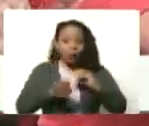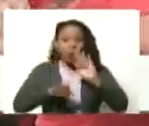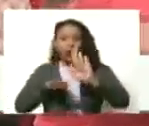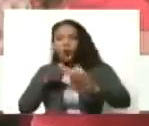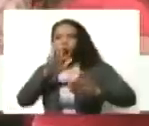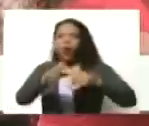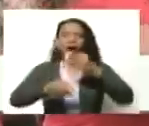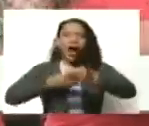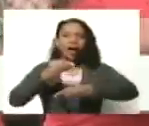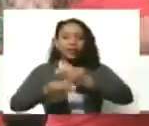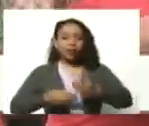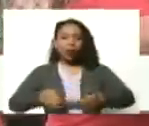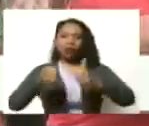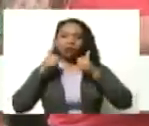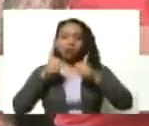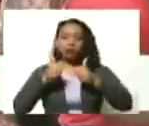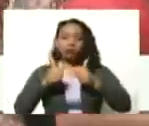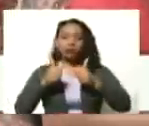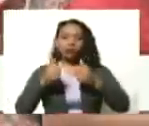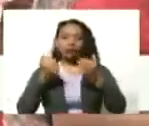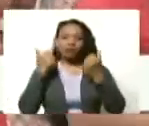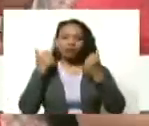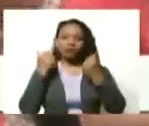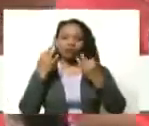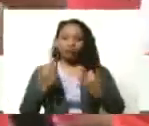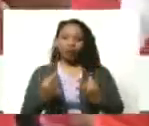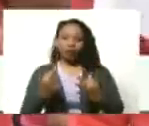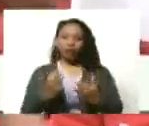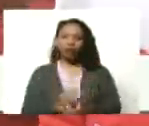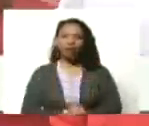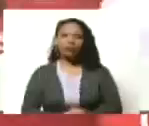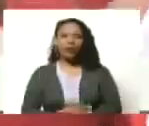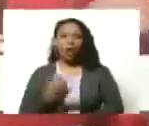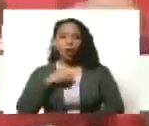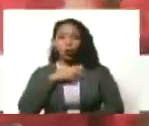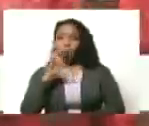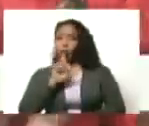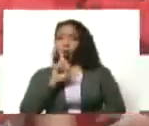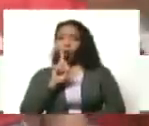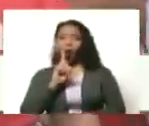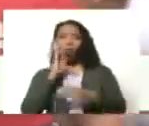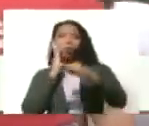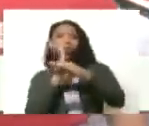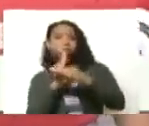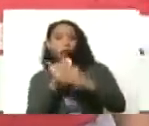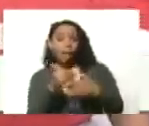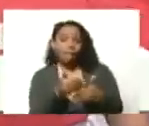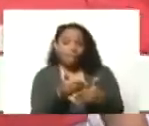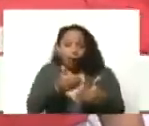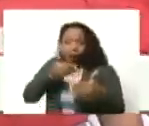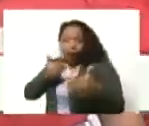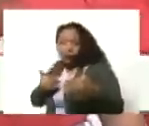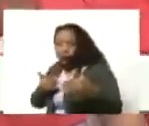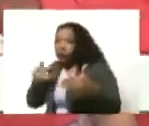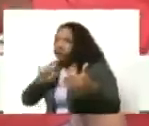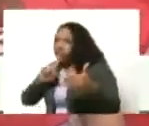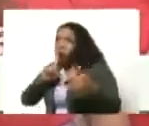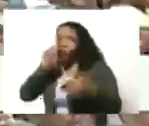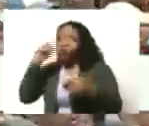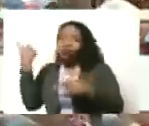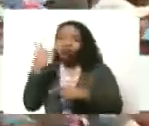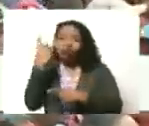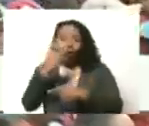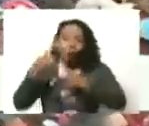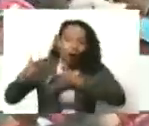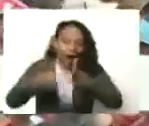esté consolidado. Aquí no vamos nosotros a retroceder, aquí nosotros tenemos un solo camino que es la